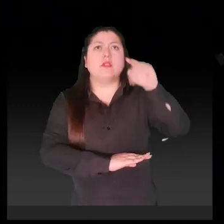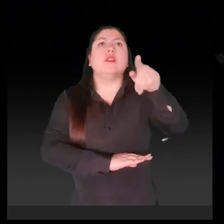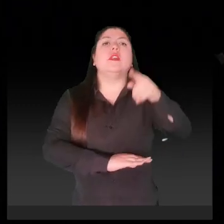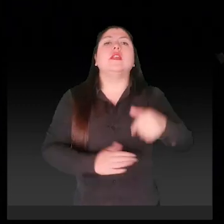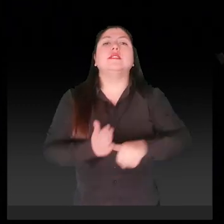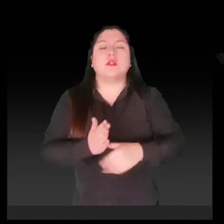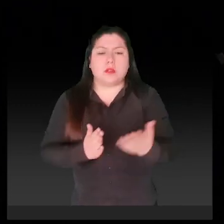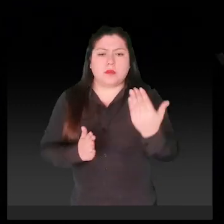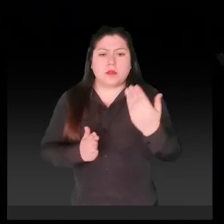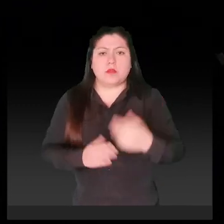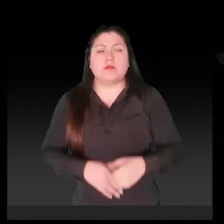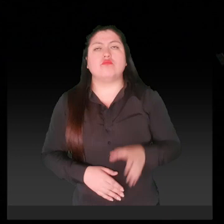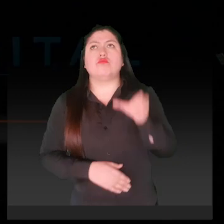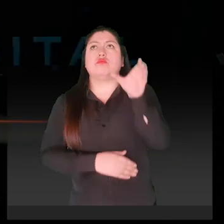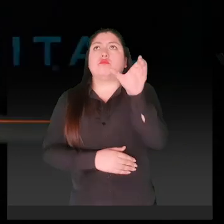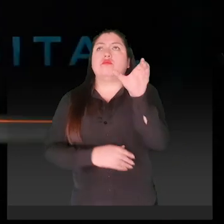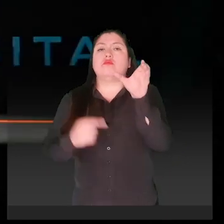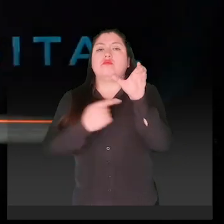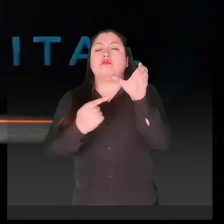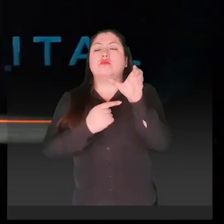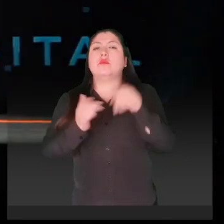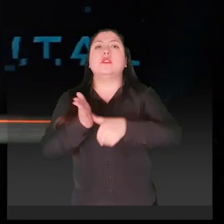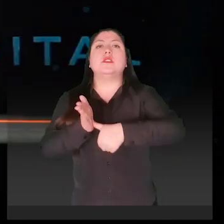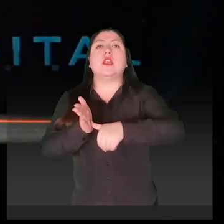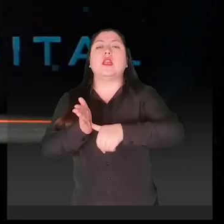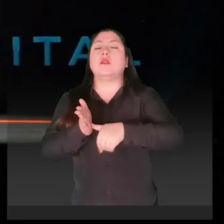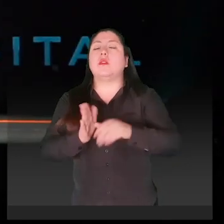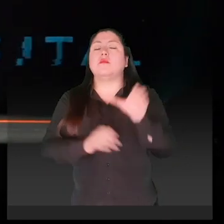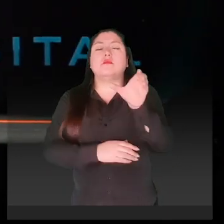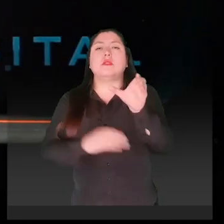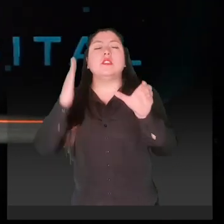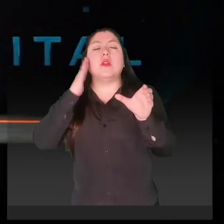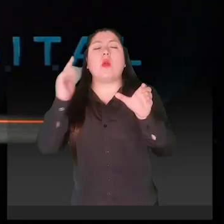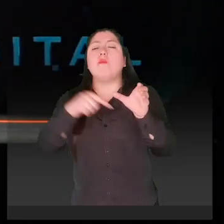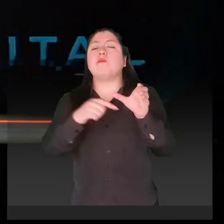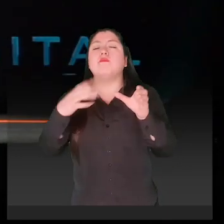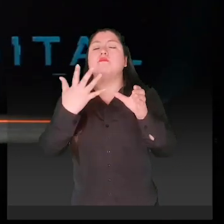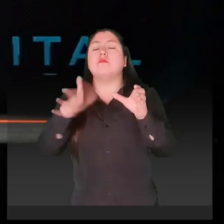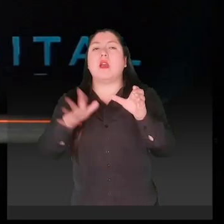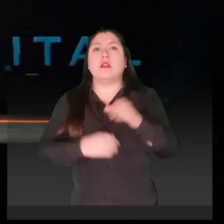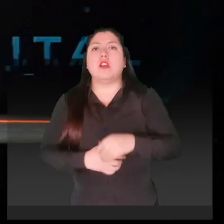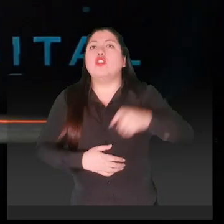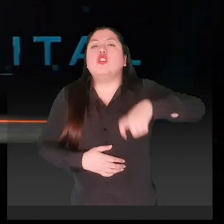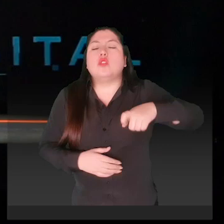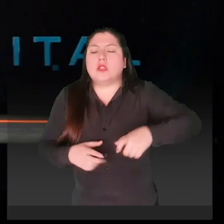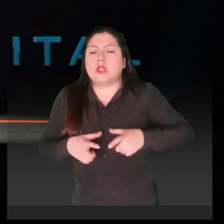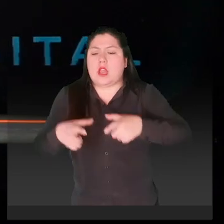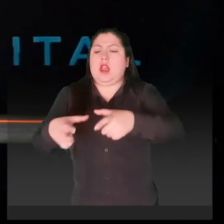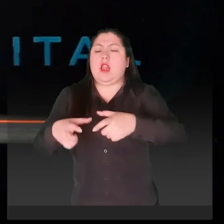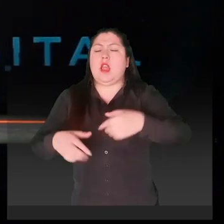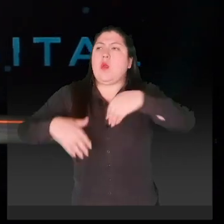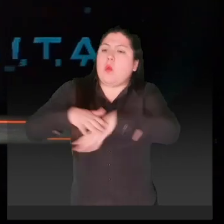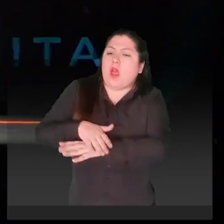autenticar. A través del celular no tendrá que portarla físicamente. Ya el ciudadano no tendrá que tener ese documento en el bolso, en